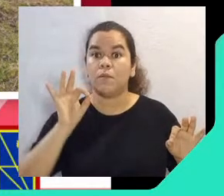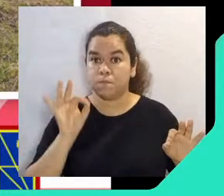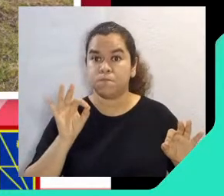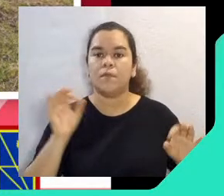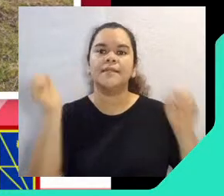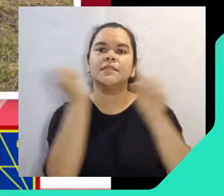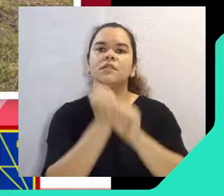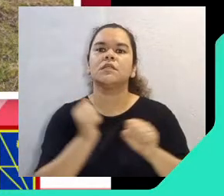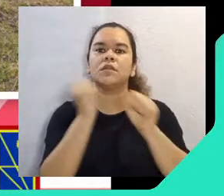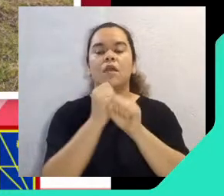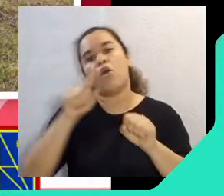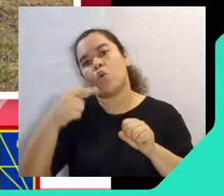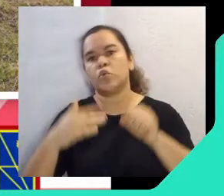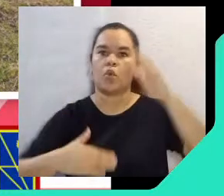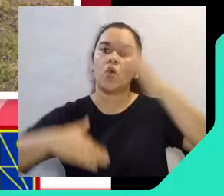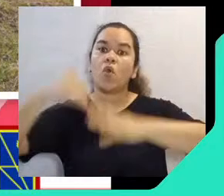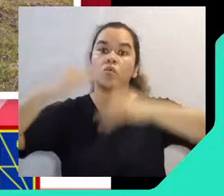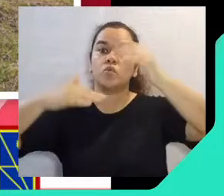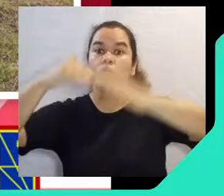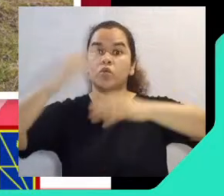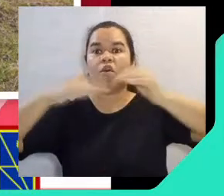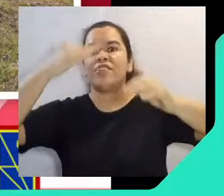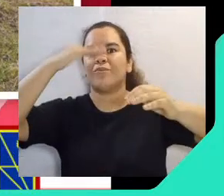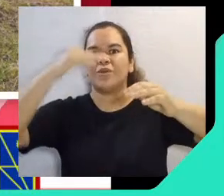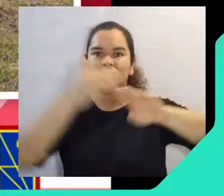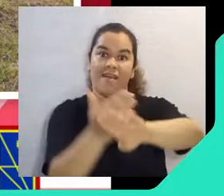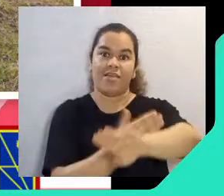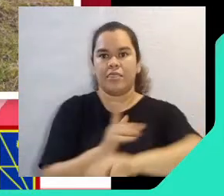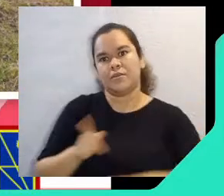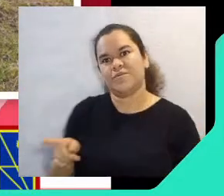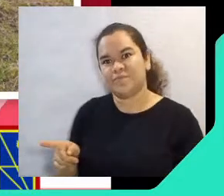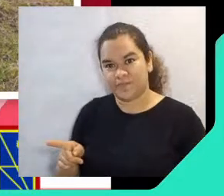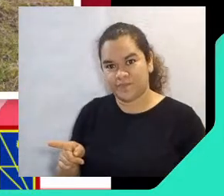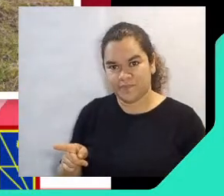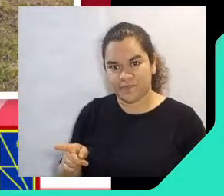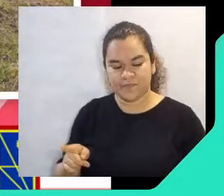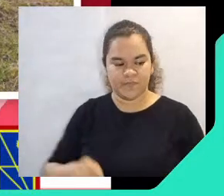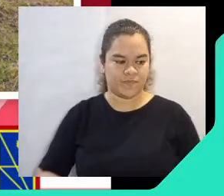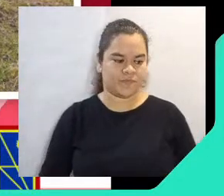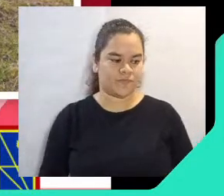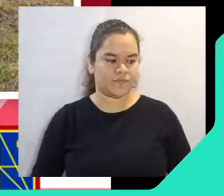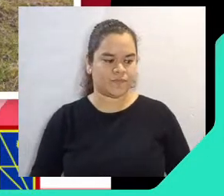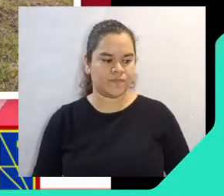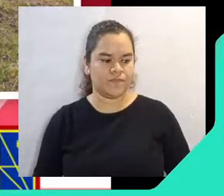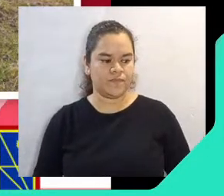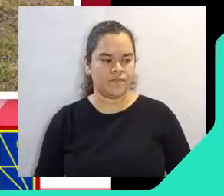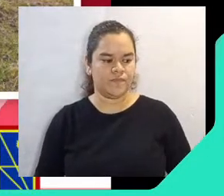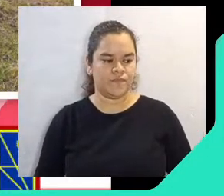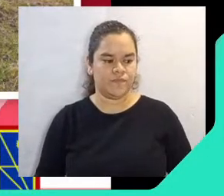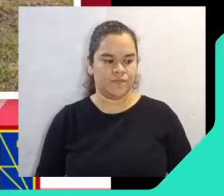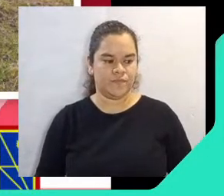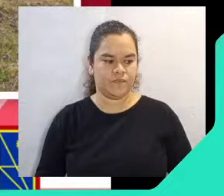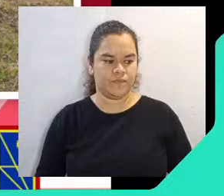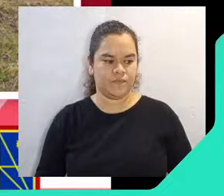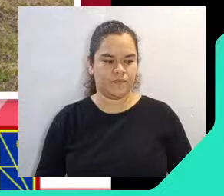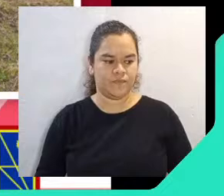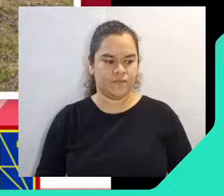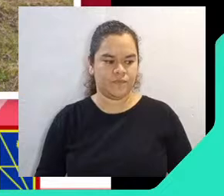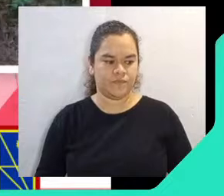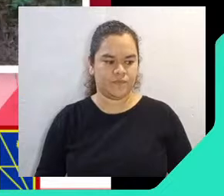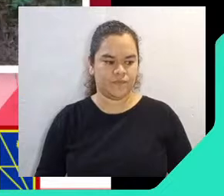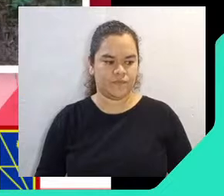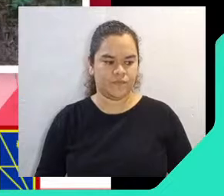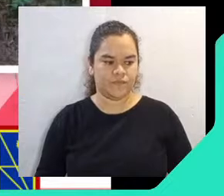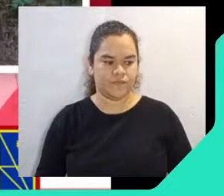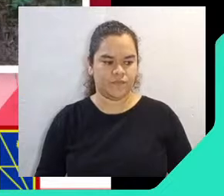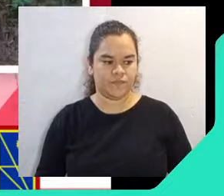que realizan las otras disciplinas. Acá podemos ver nuestras oficinas, que en este caso es cuando